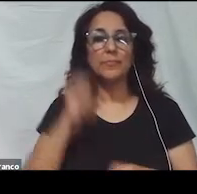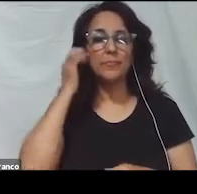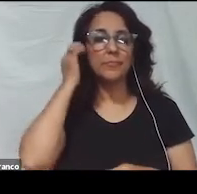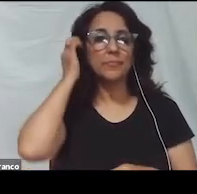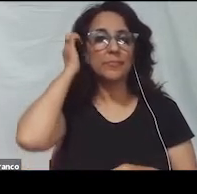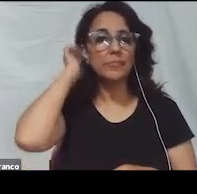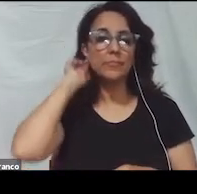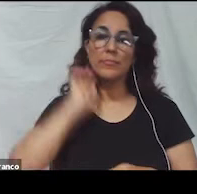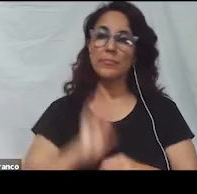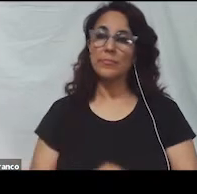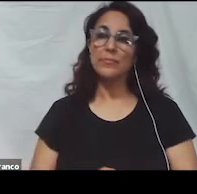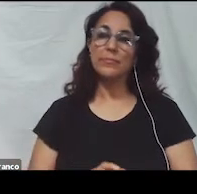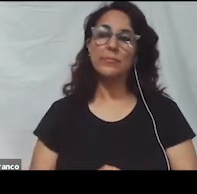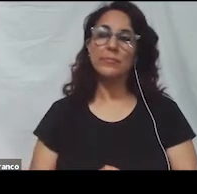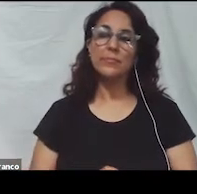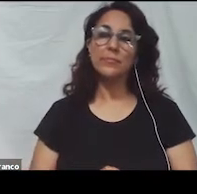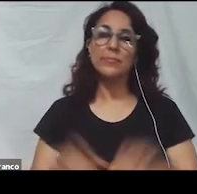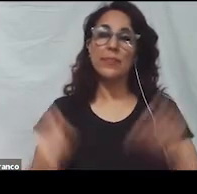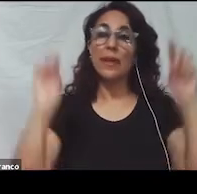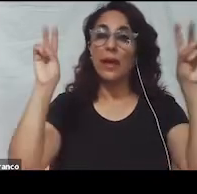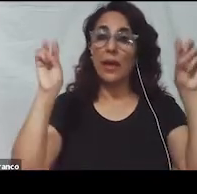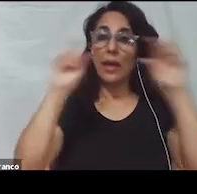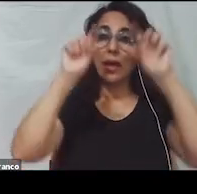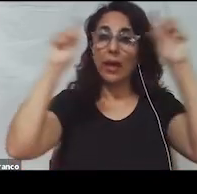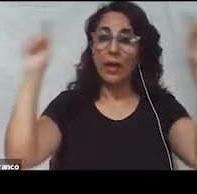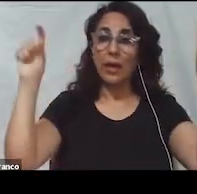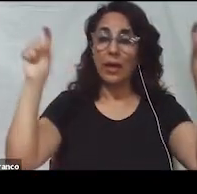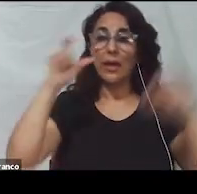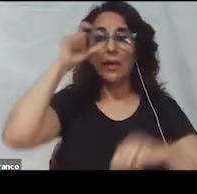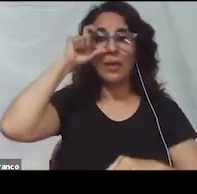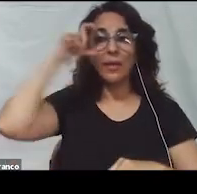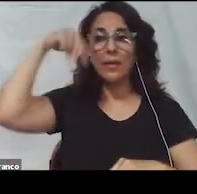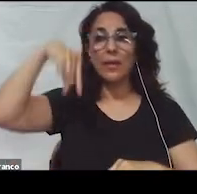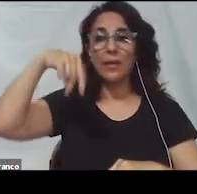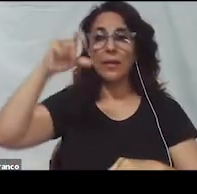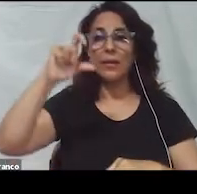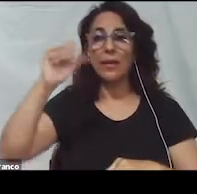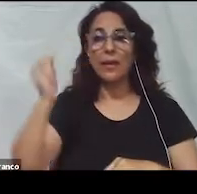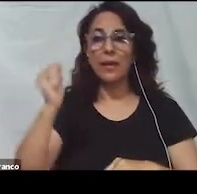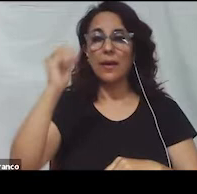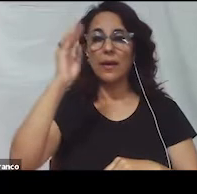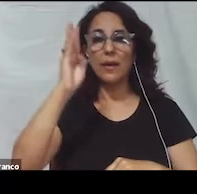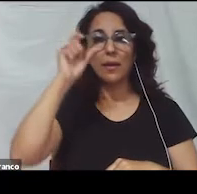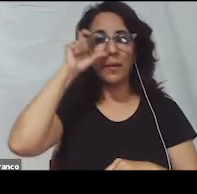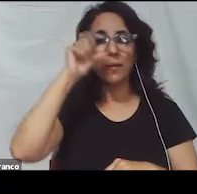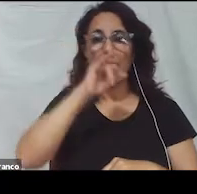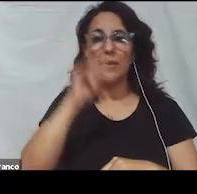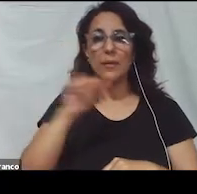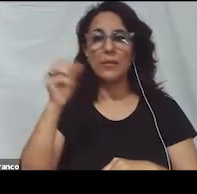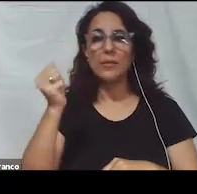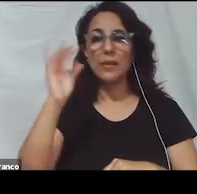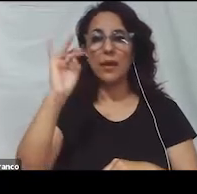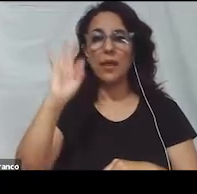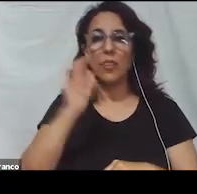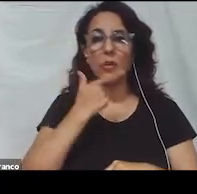Bien, y pasamos a los encabezados, ¿sí? Los encabezados los hacemos con las etiquetas H1,